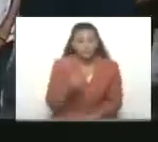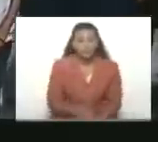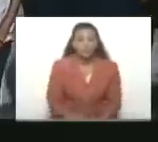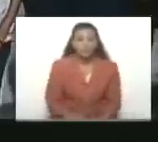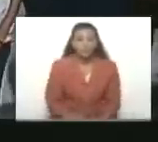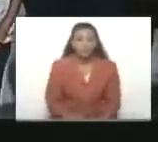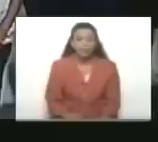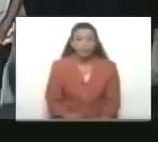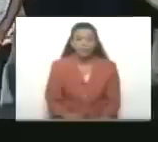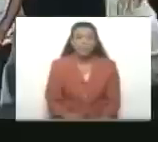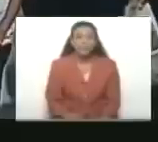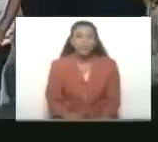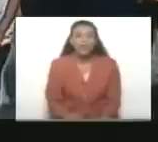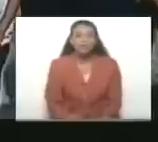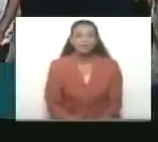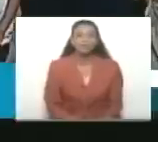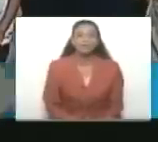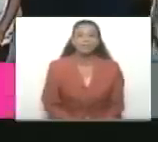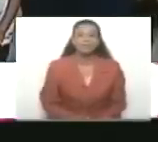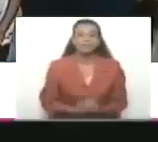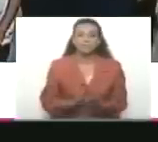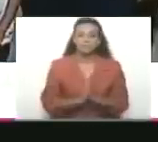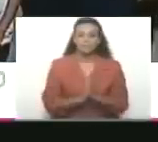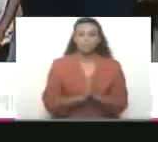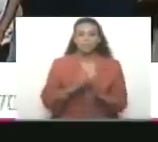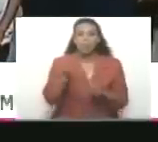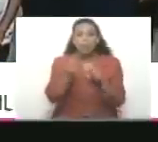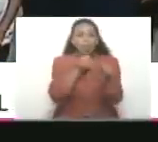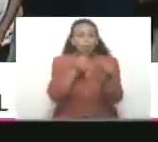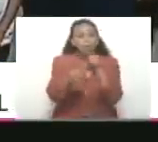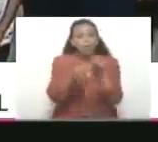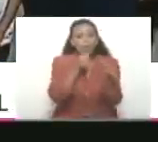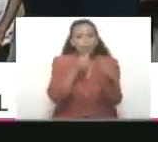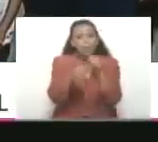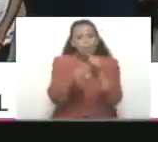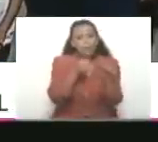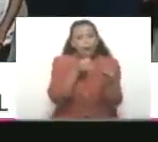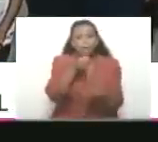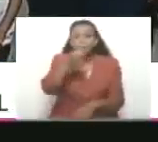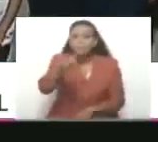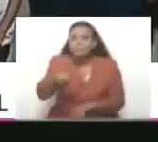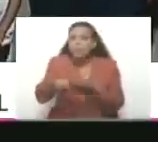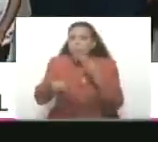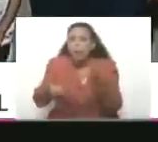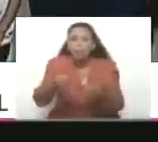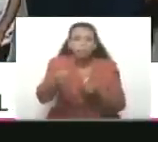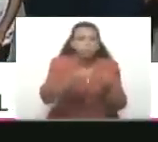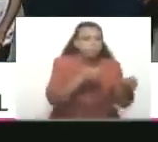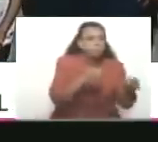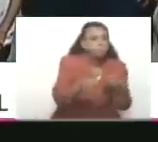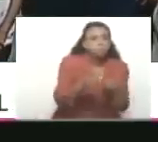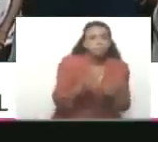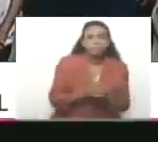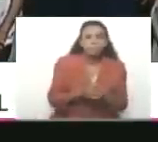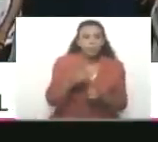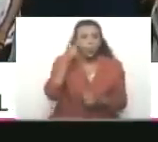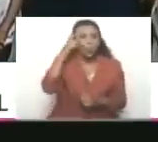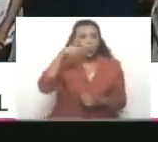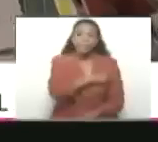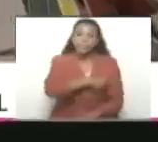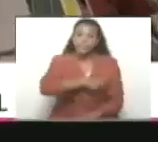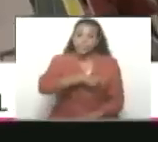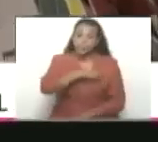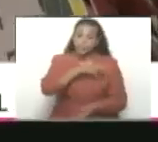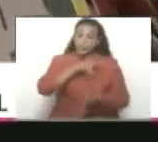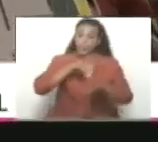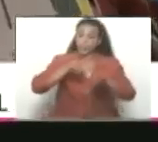comprometió lo recuerdo con un megáfono ante el pueblo entregarle vivienda a cada familia y hoy la gran